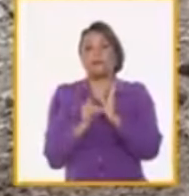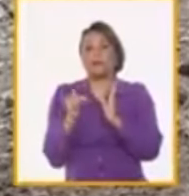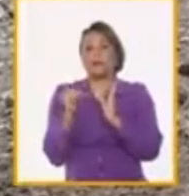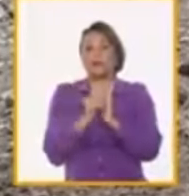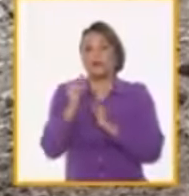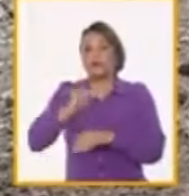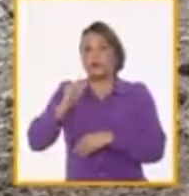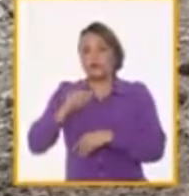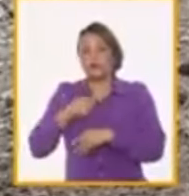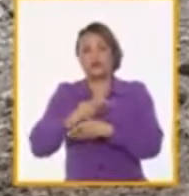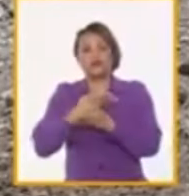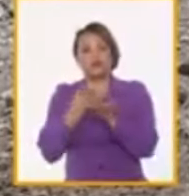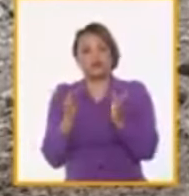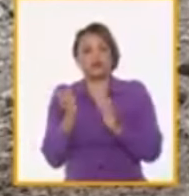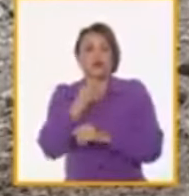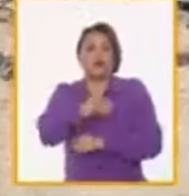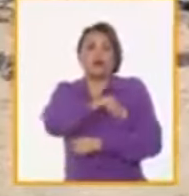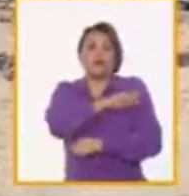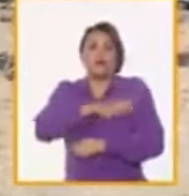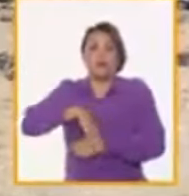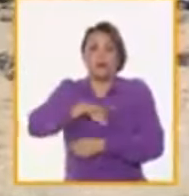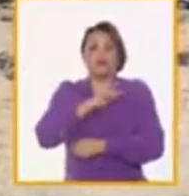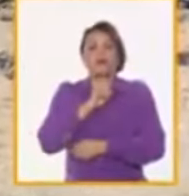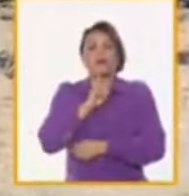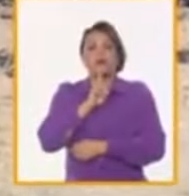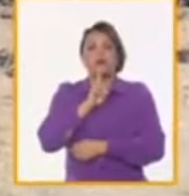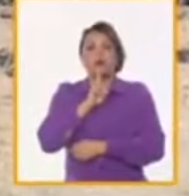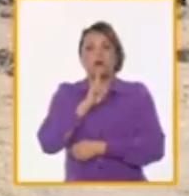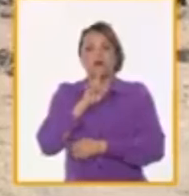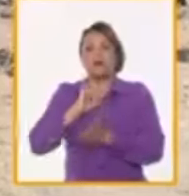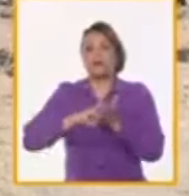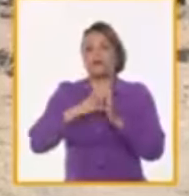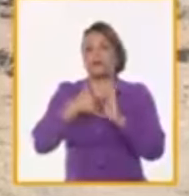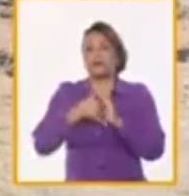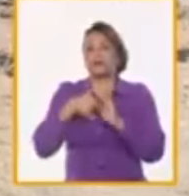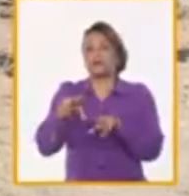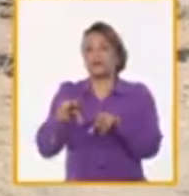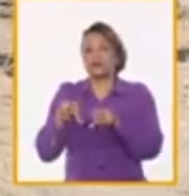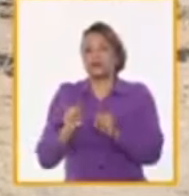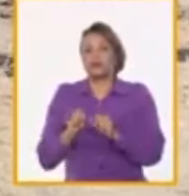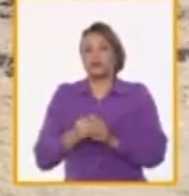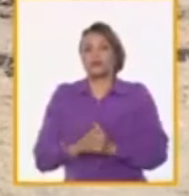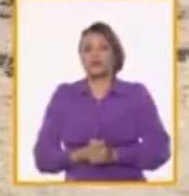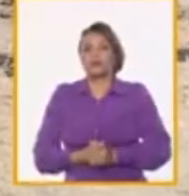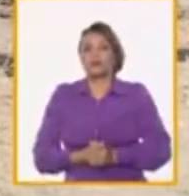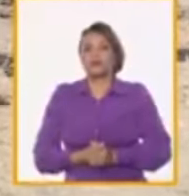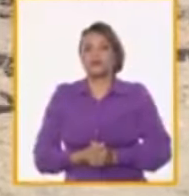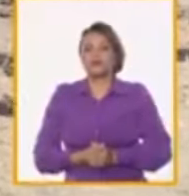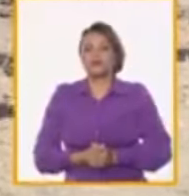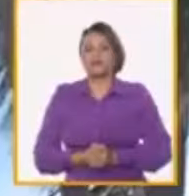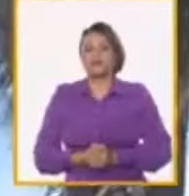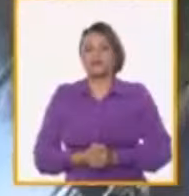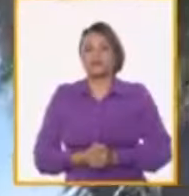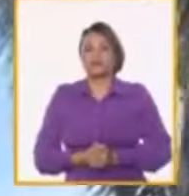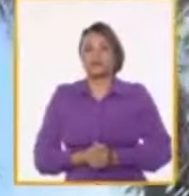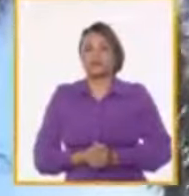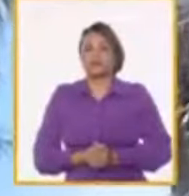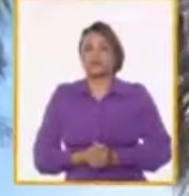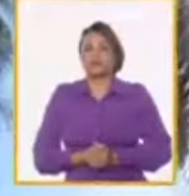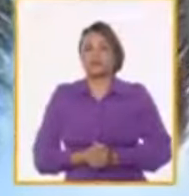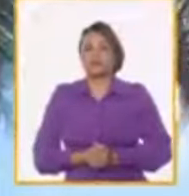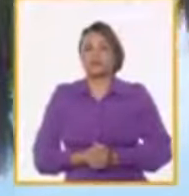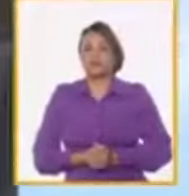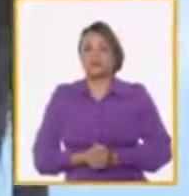sido beneficiadas con estos proyectos, considerados continuidad de la voluntad